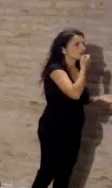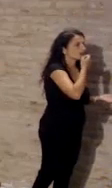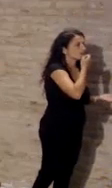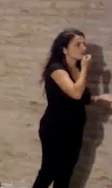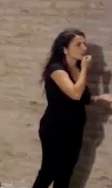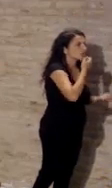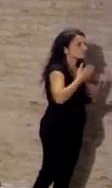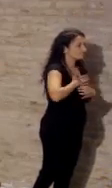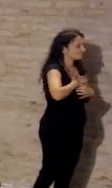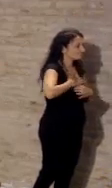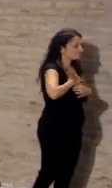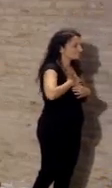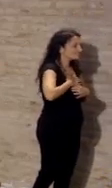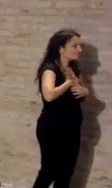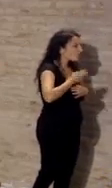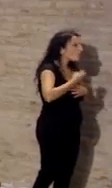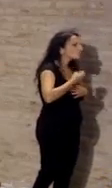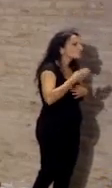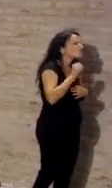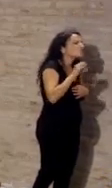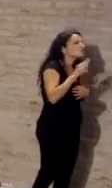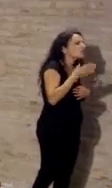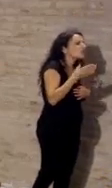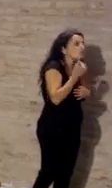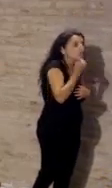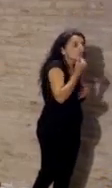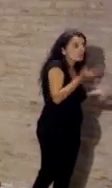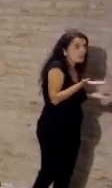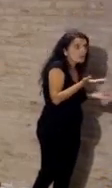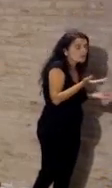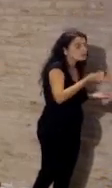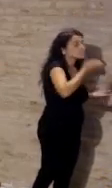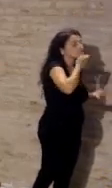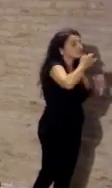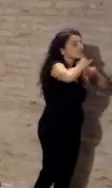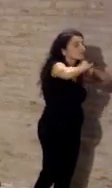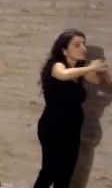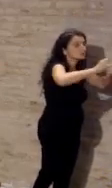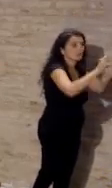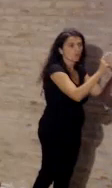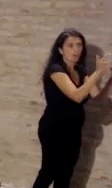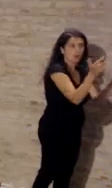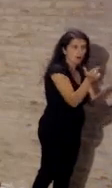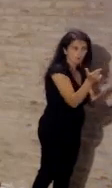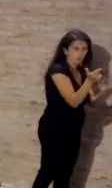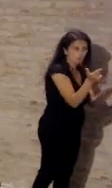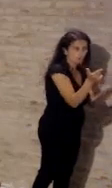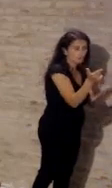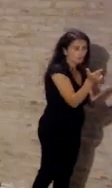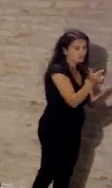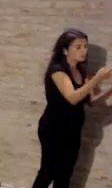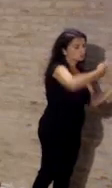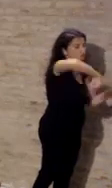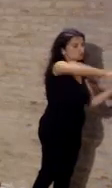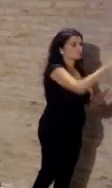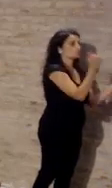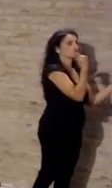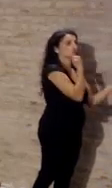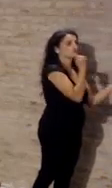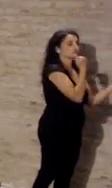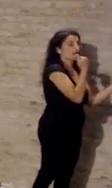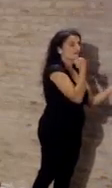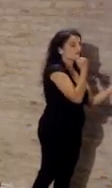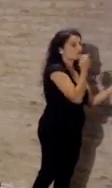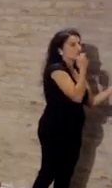pasa e cuando nos falta información no sabemos Qué derechos